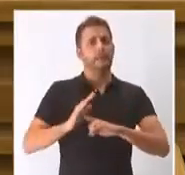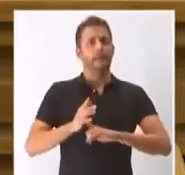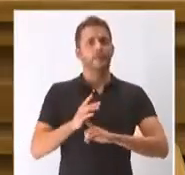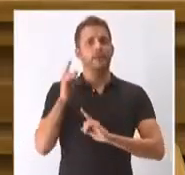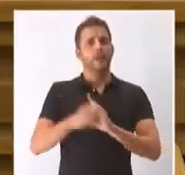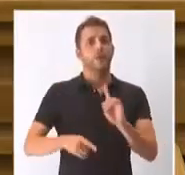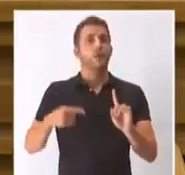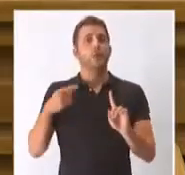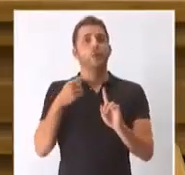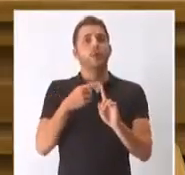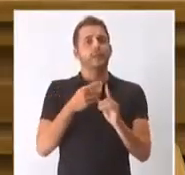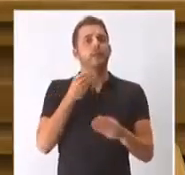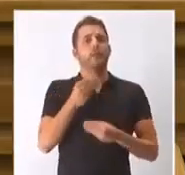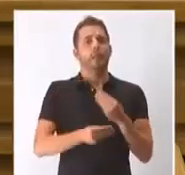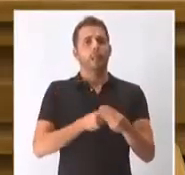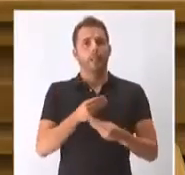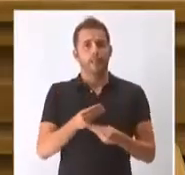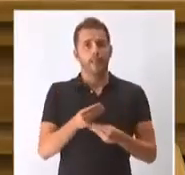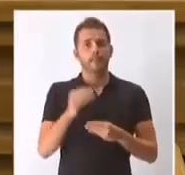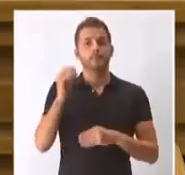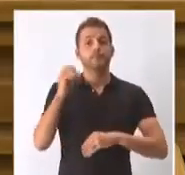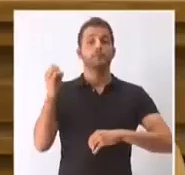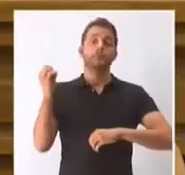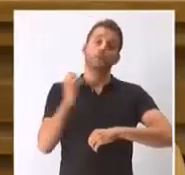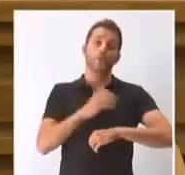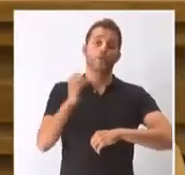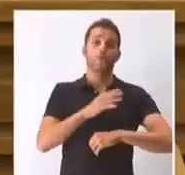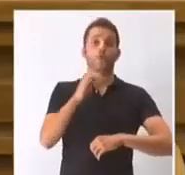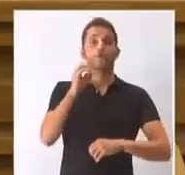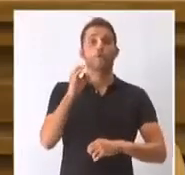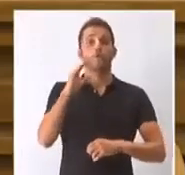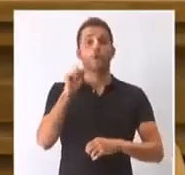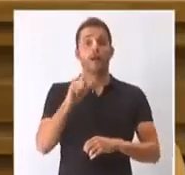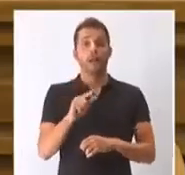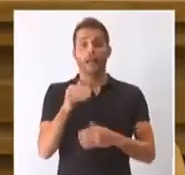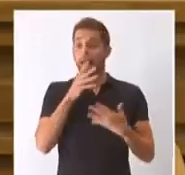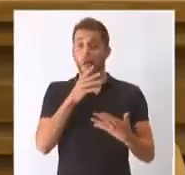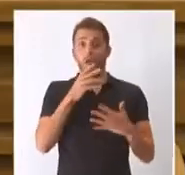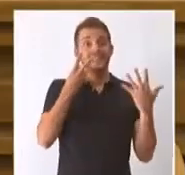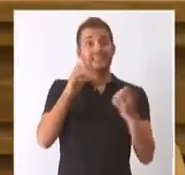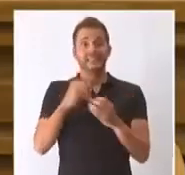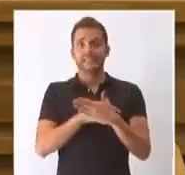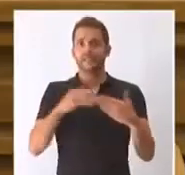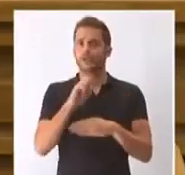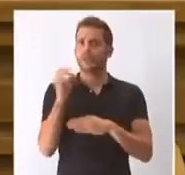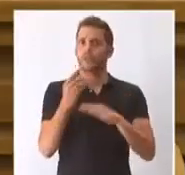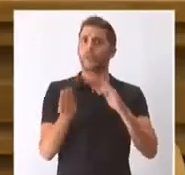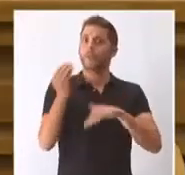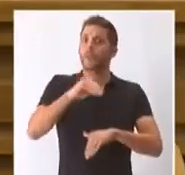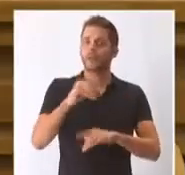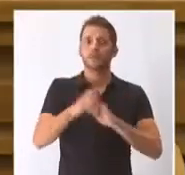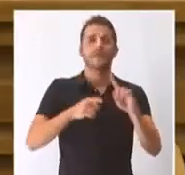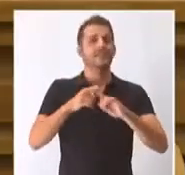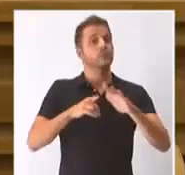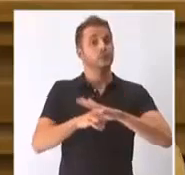y yo creo que brillantemente los los fondos focales ahora va a haber 70 ya están 70 millones más en disposición para poder